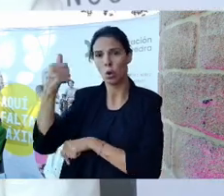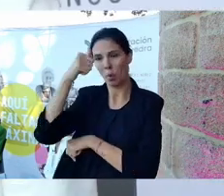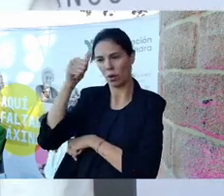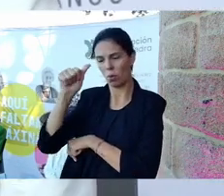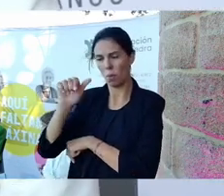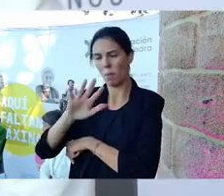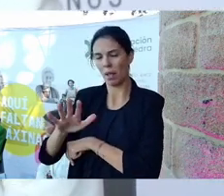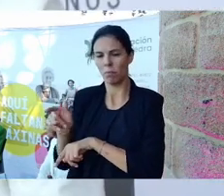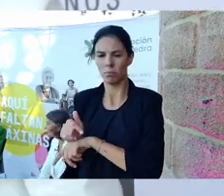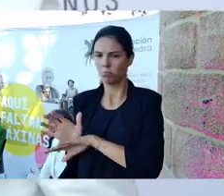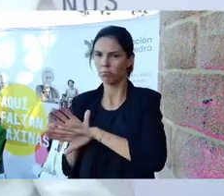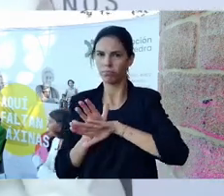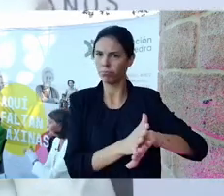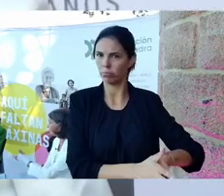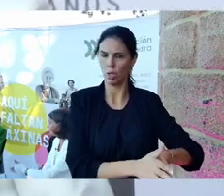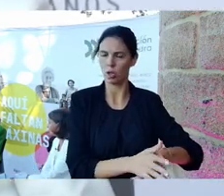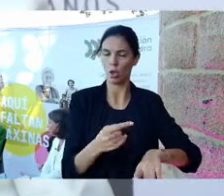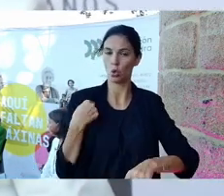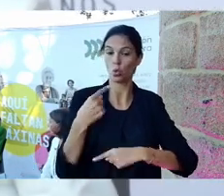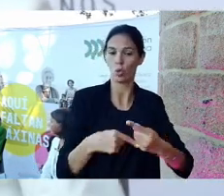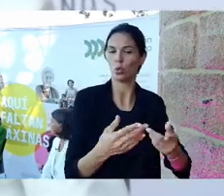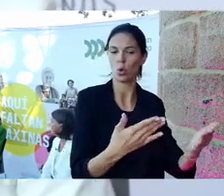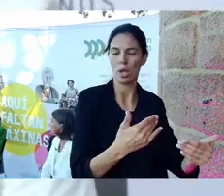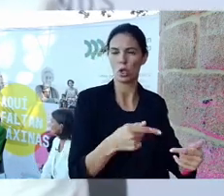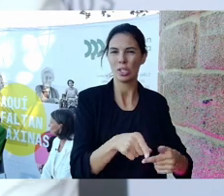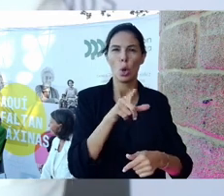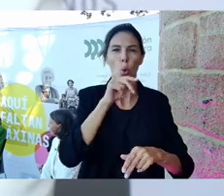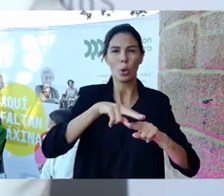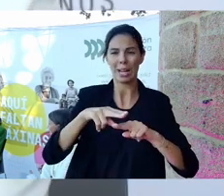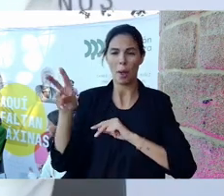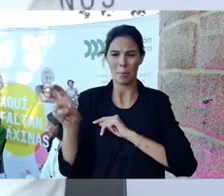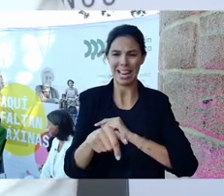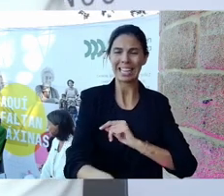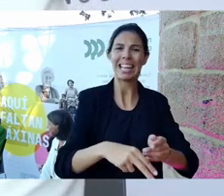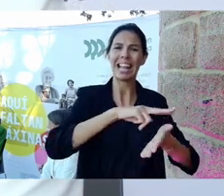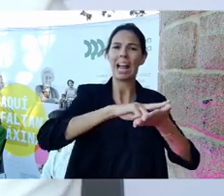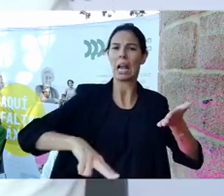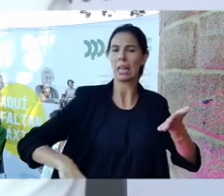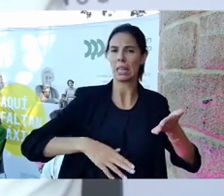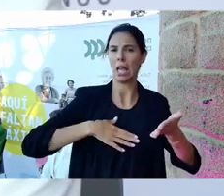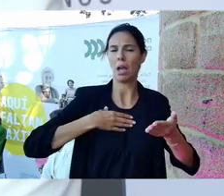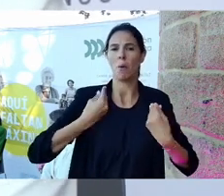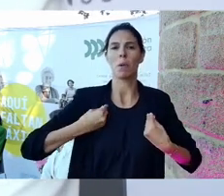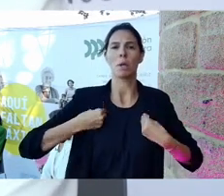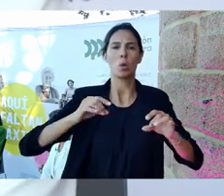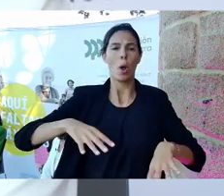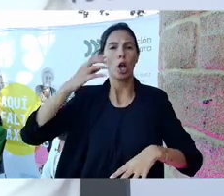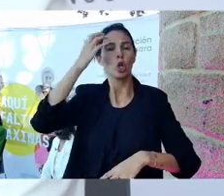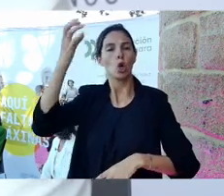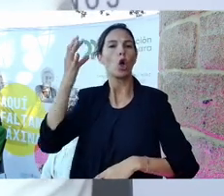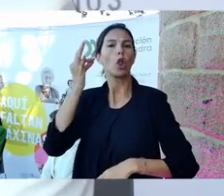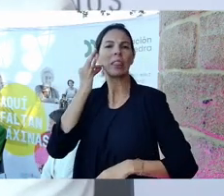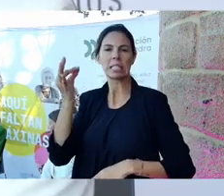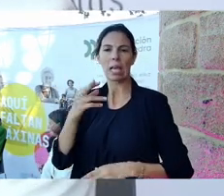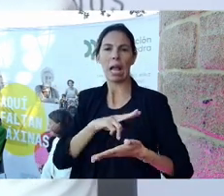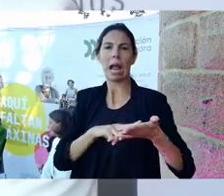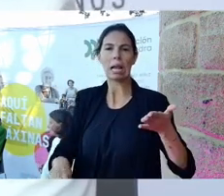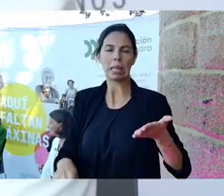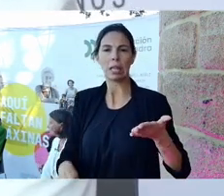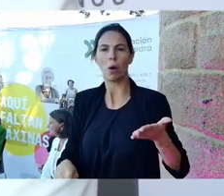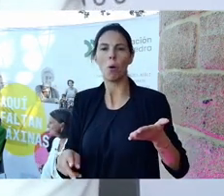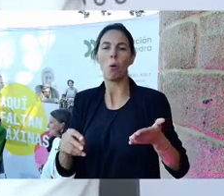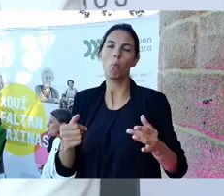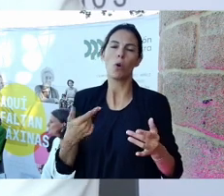hermano varón, que durante unos años la aparta de la sucesión, y entonces ella se viene aquí a Galicia a vivir plácidamente como condesa de